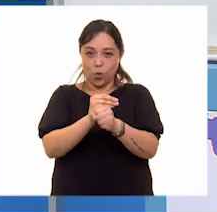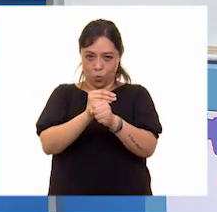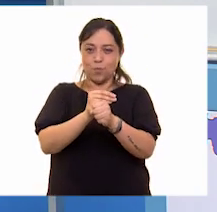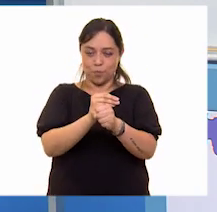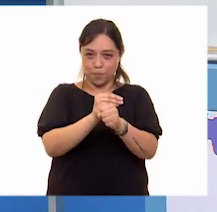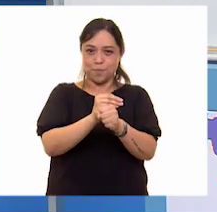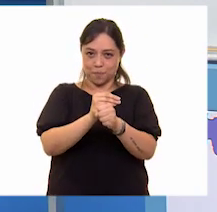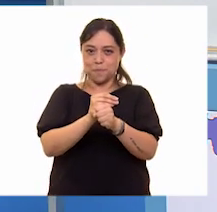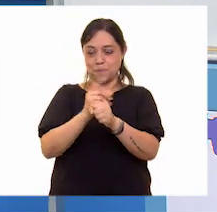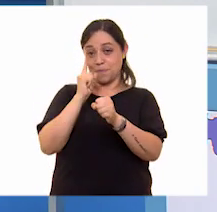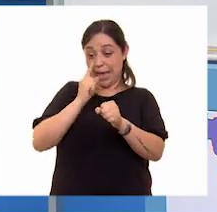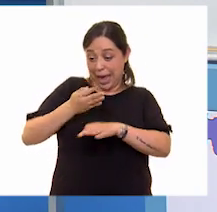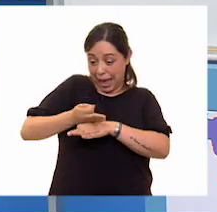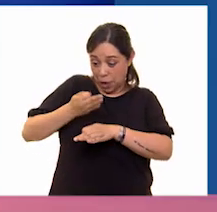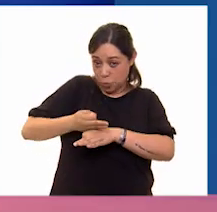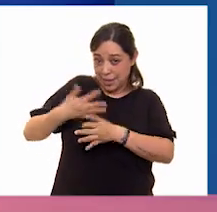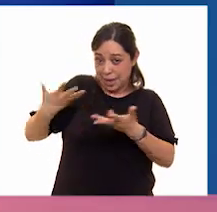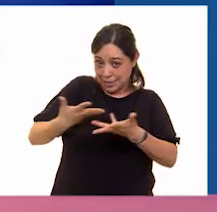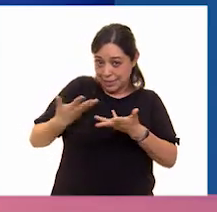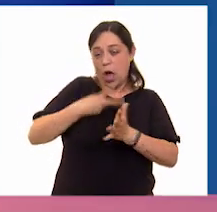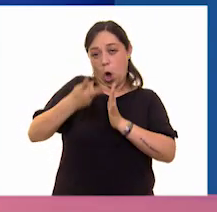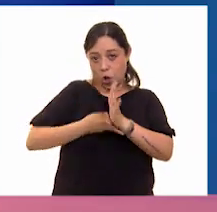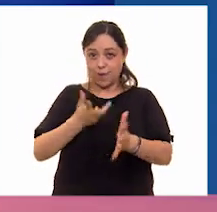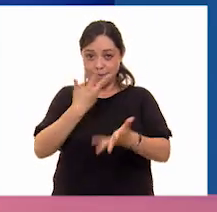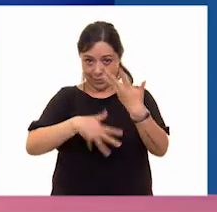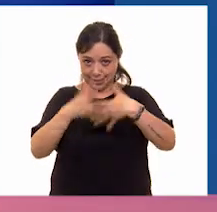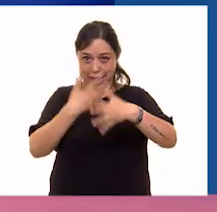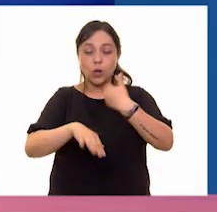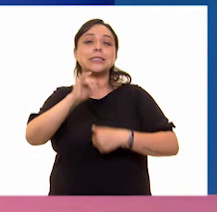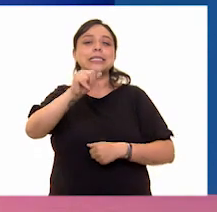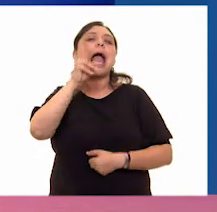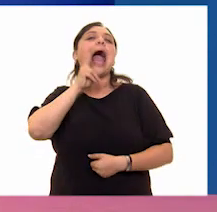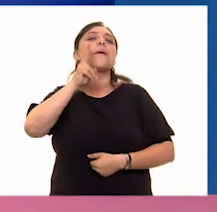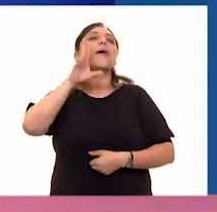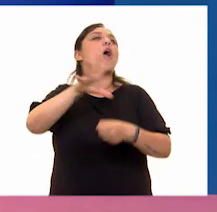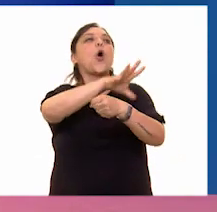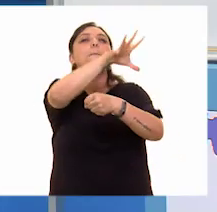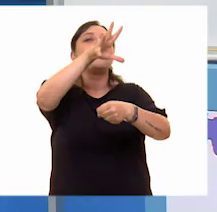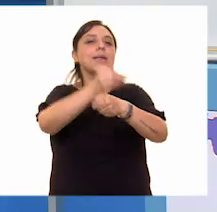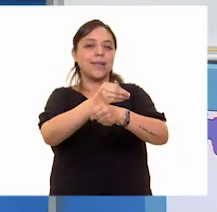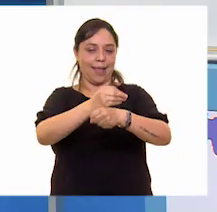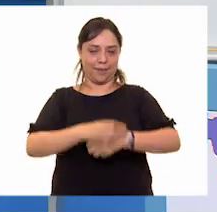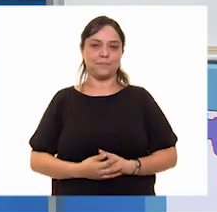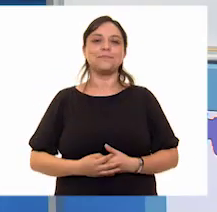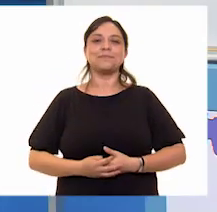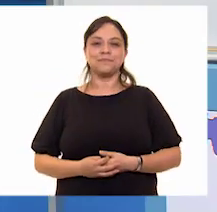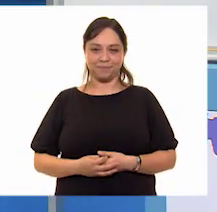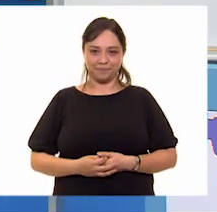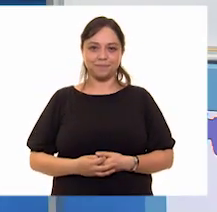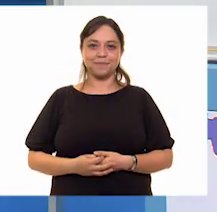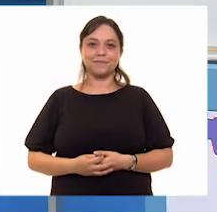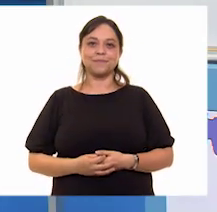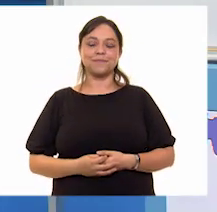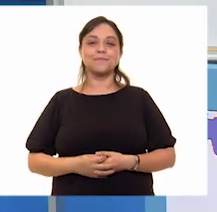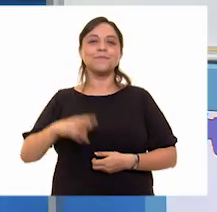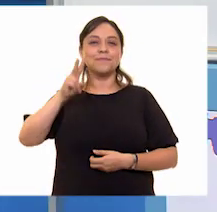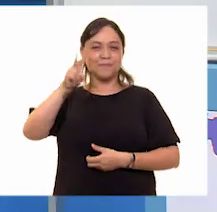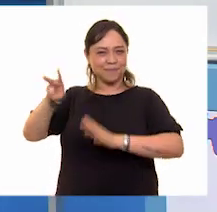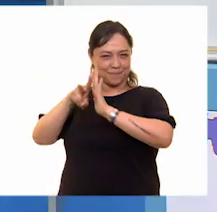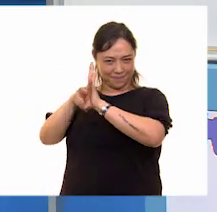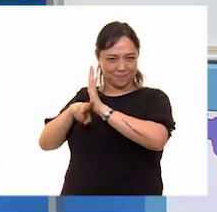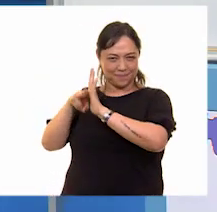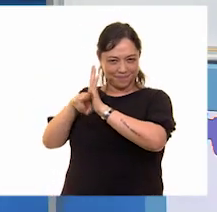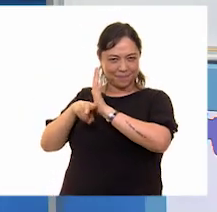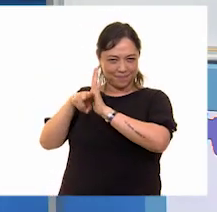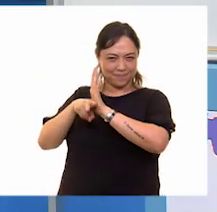que acabamos de elaborar? Sí, quiero ver ya cómo quedó completita. Bueno. Mientras veían el video les hice